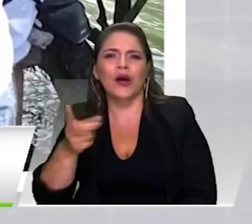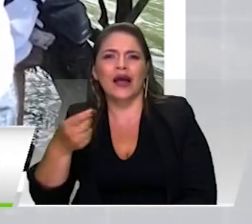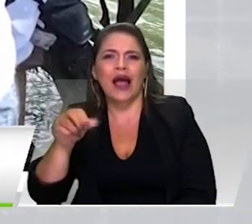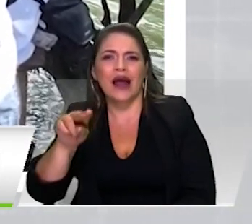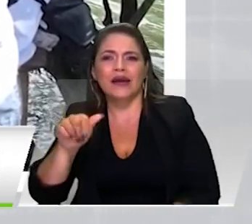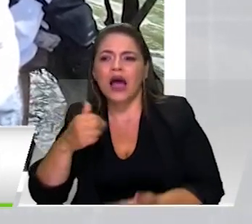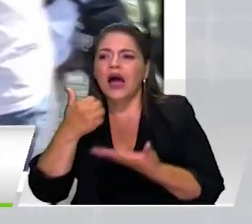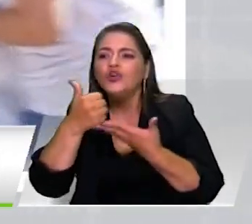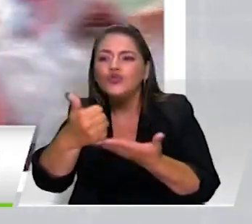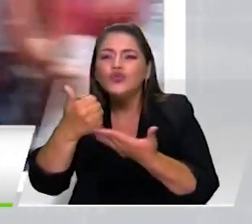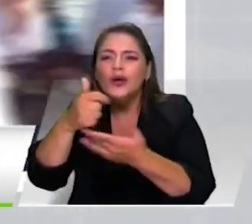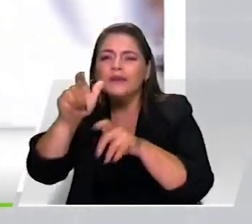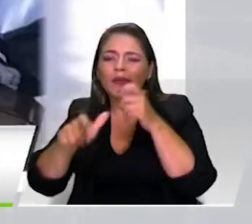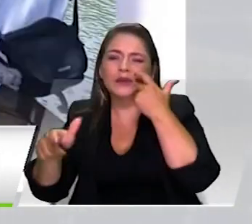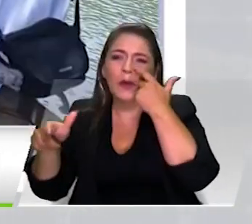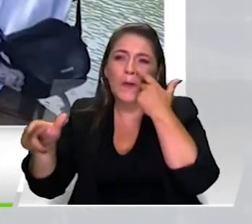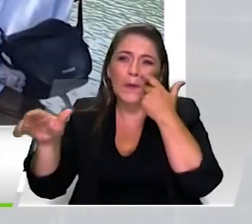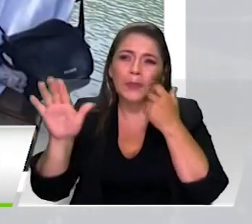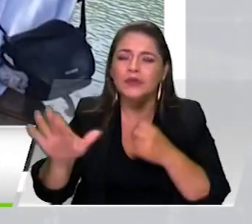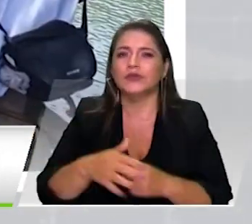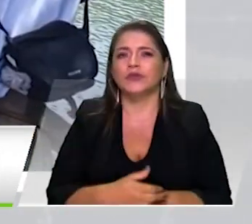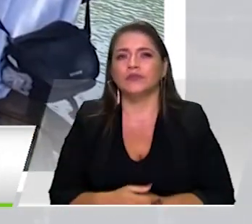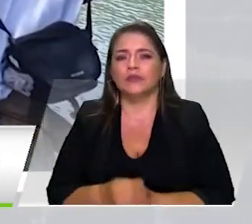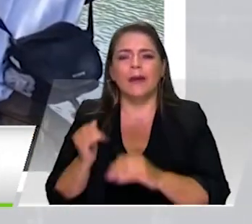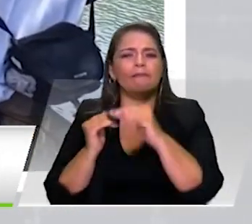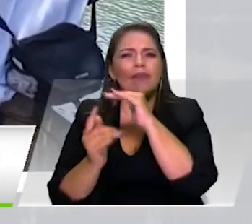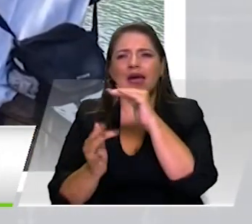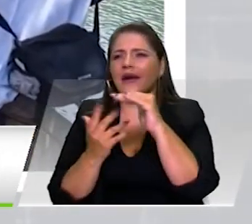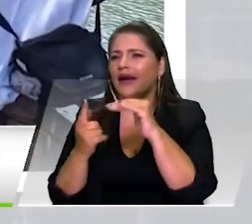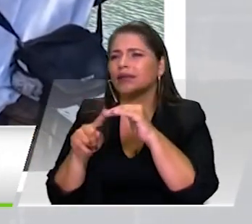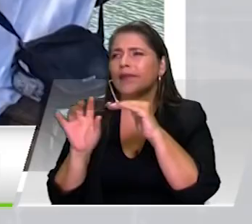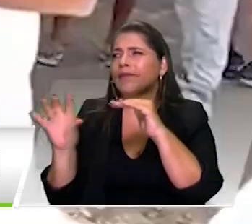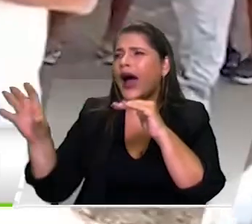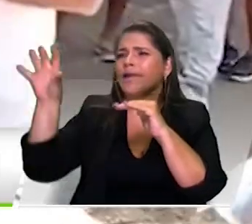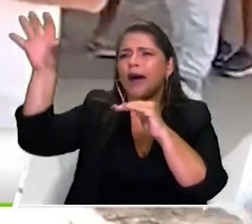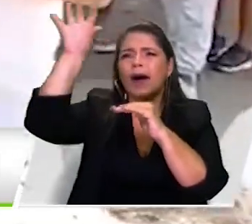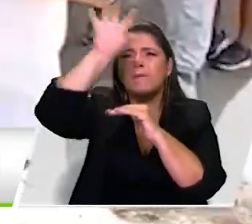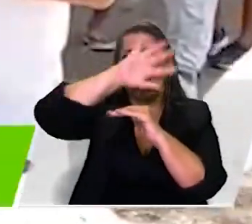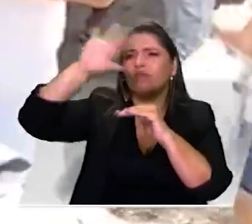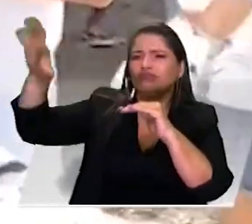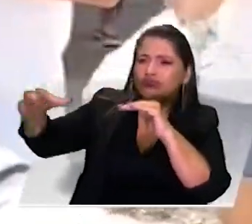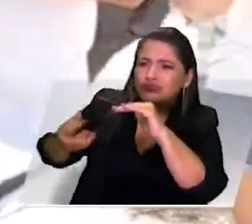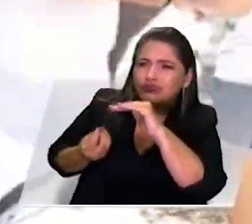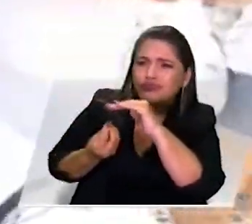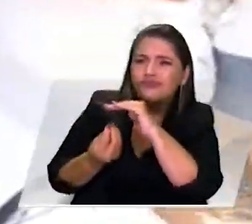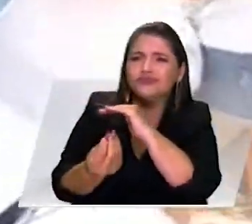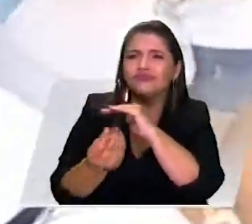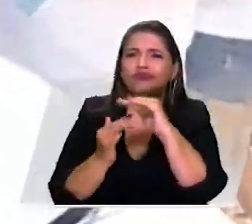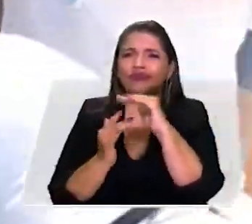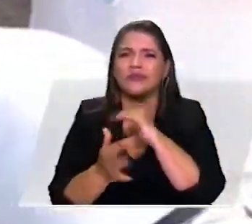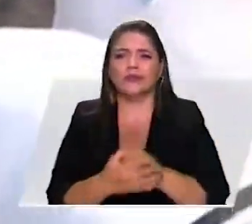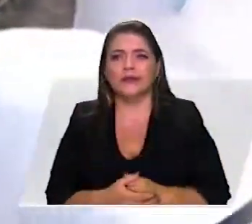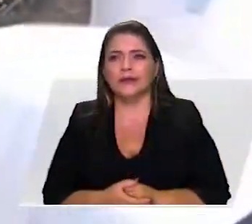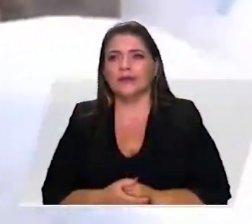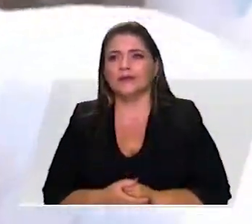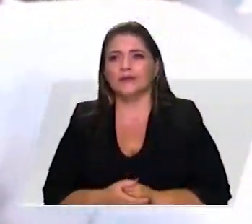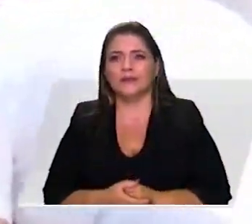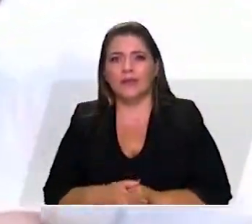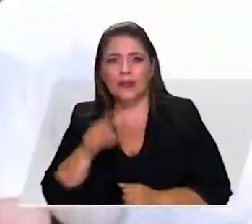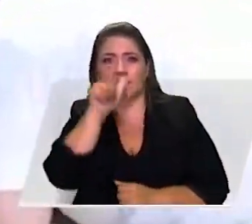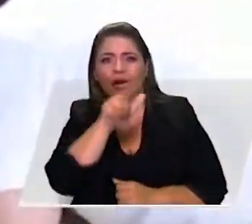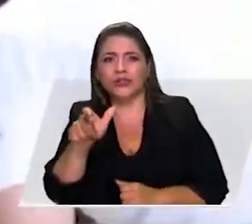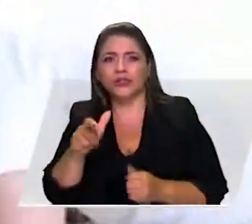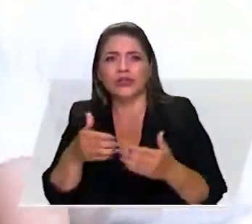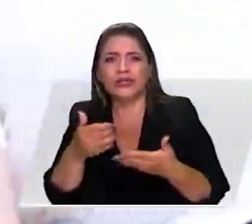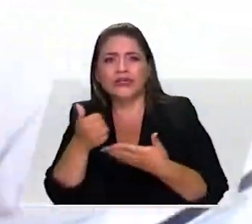ayudas a migrantes de todas las nacionalidades. Estamos acá en Villanueva entregando los kits sanitarios para la población migrante.